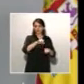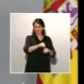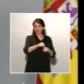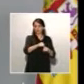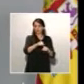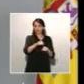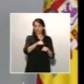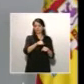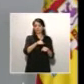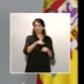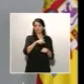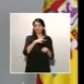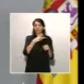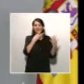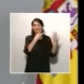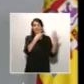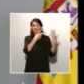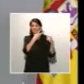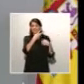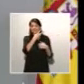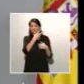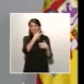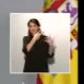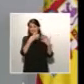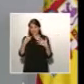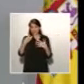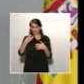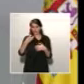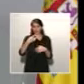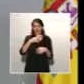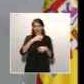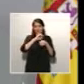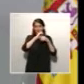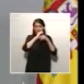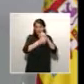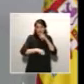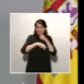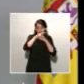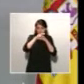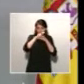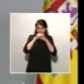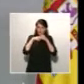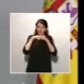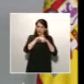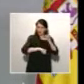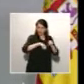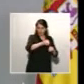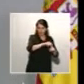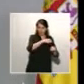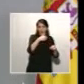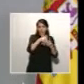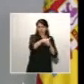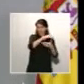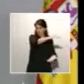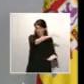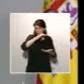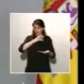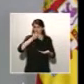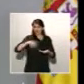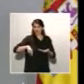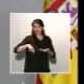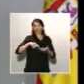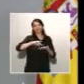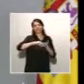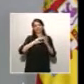de 700 respiradores que espero que próximamente nos llegarán al Sistema Nacional de Salud para poder hacer frente, así,